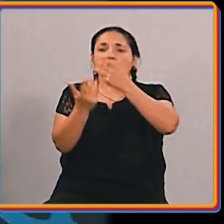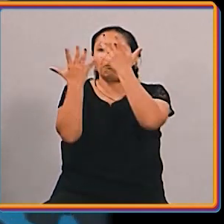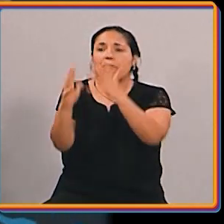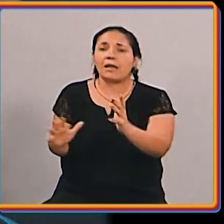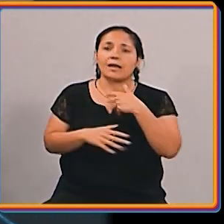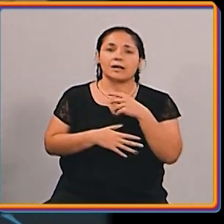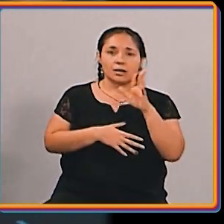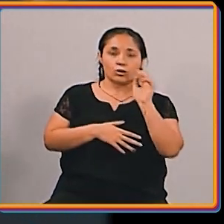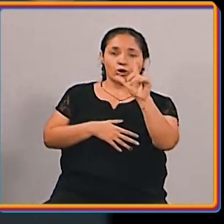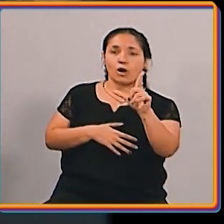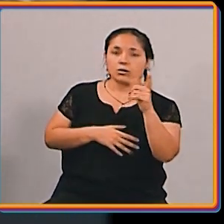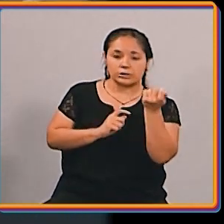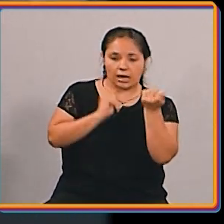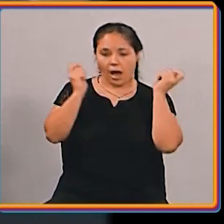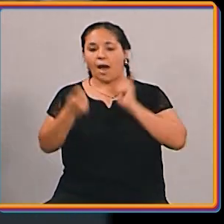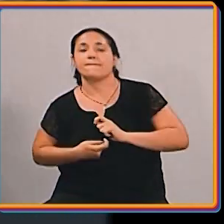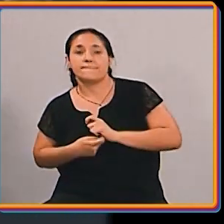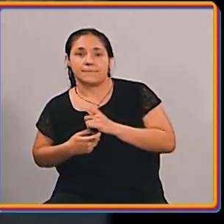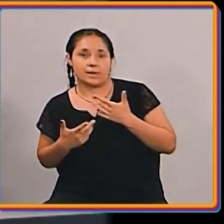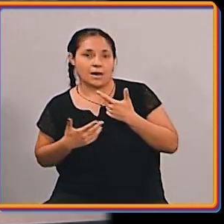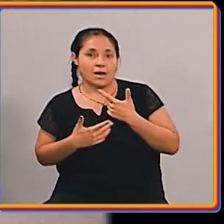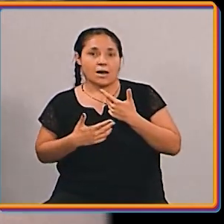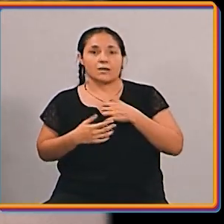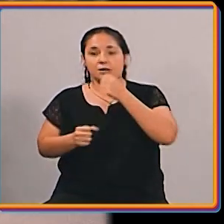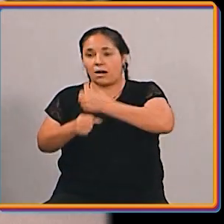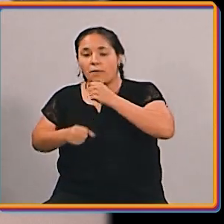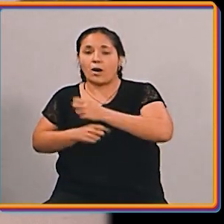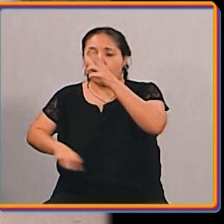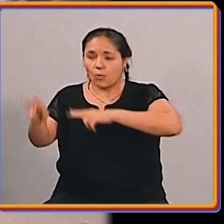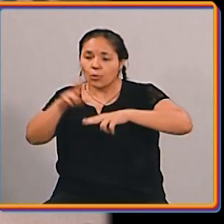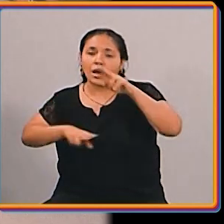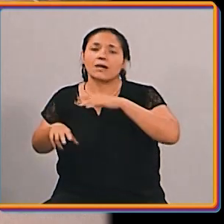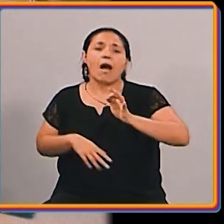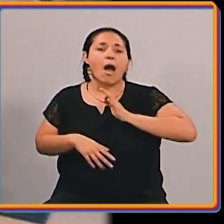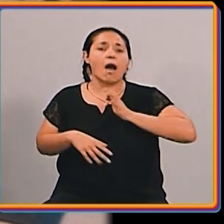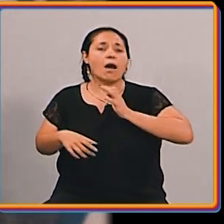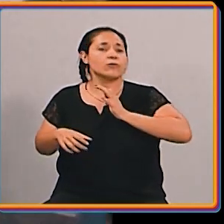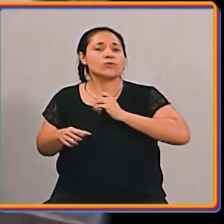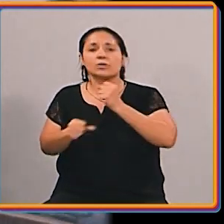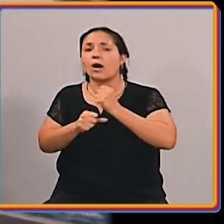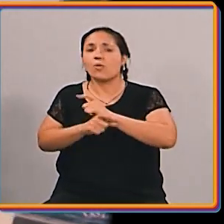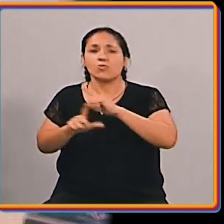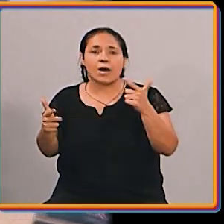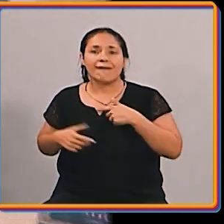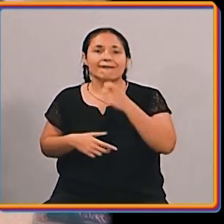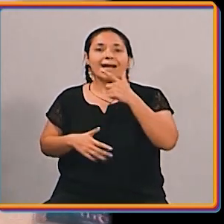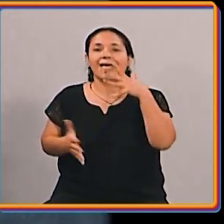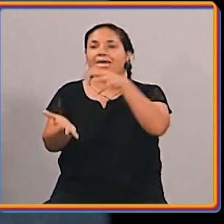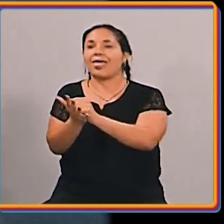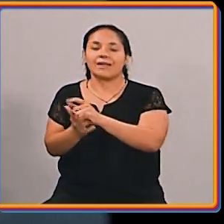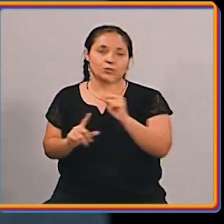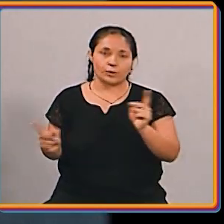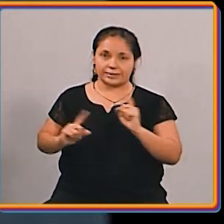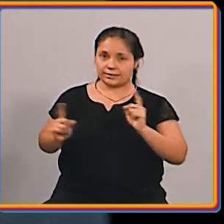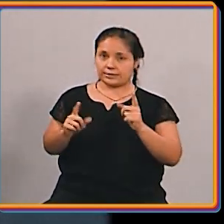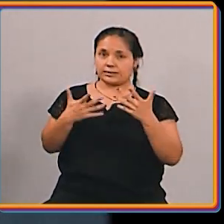no solamente el de esperado en la familia, sino también buscarse un trabajo. Y cuando has pasado muchos años sin trabajar y sin formarte, no es tan